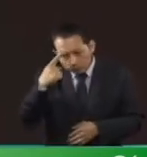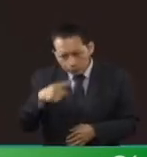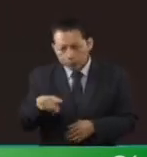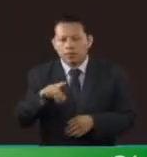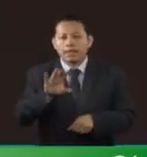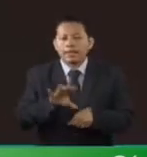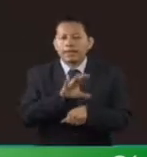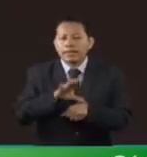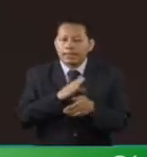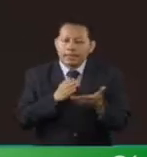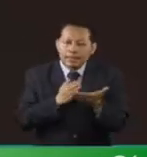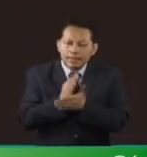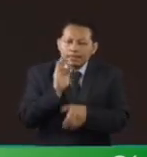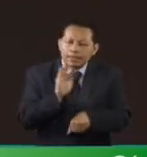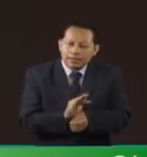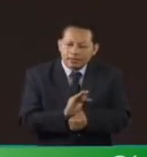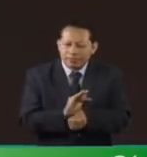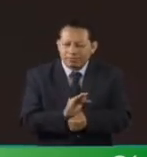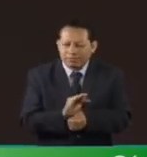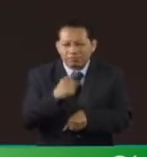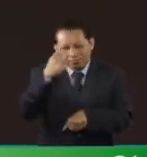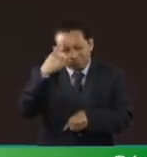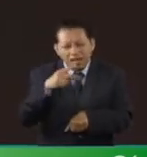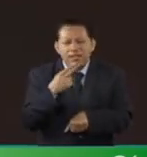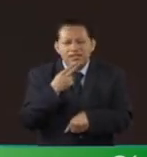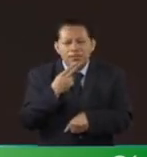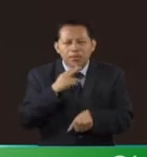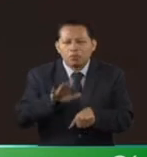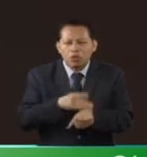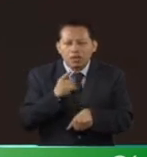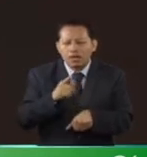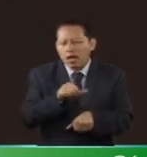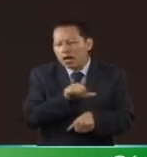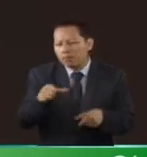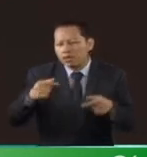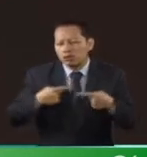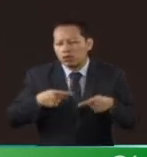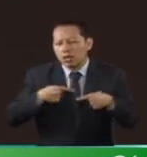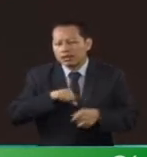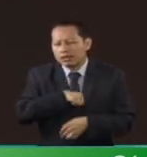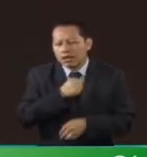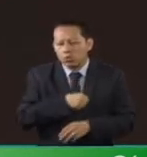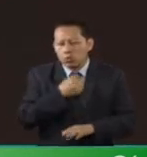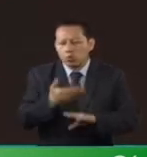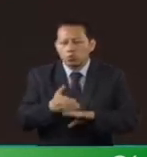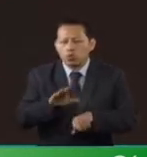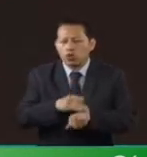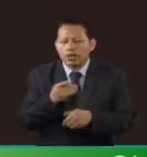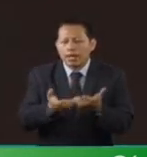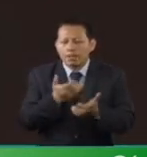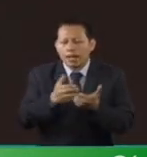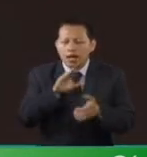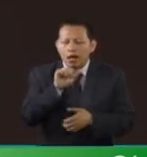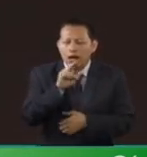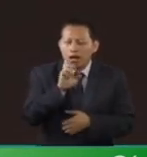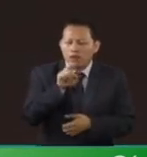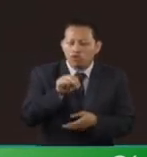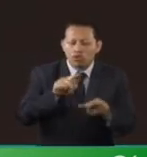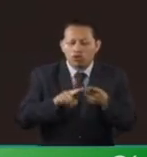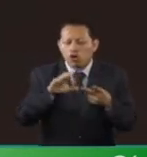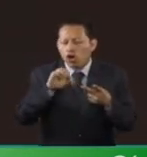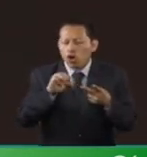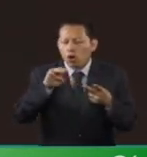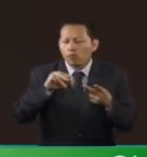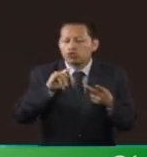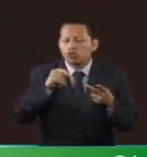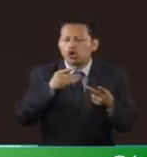a la energía eléctrica Si eso implica afectar la salud de las personas al quemar carbón y combustóleo en instalaciones